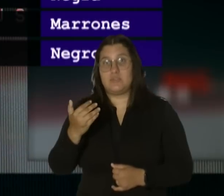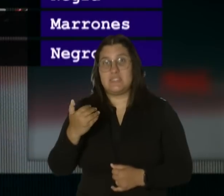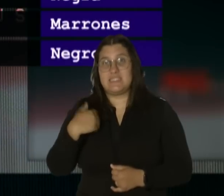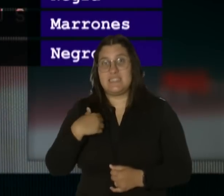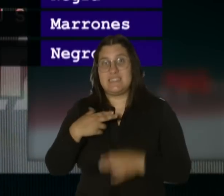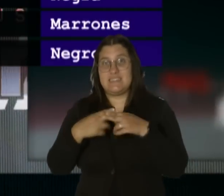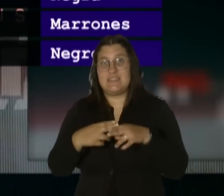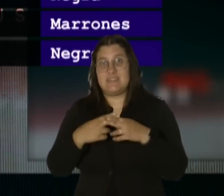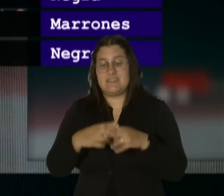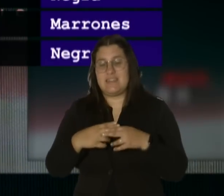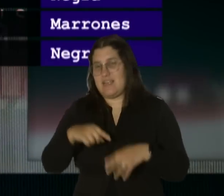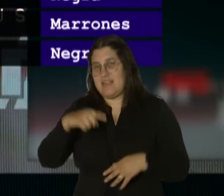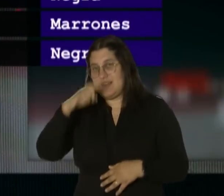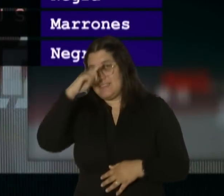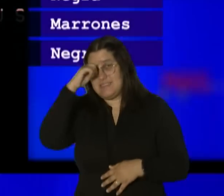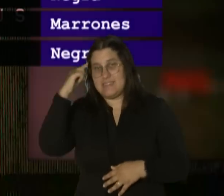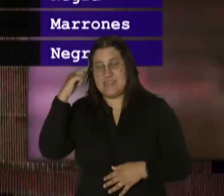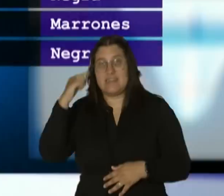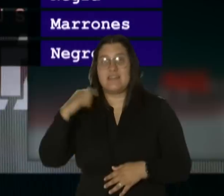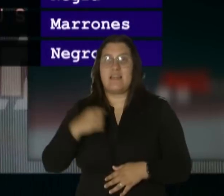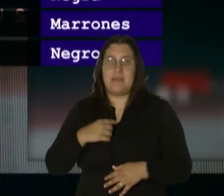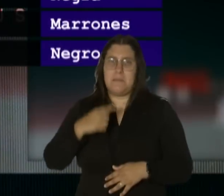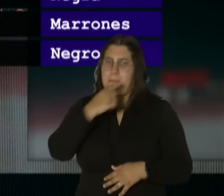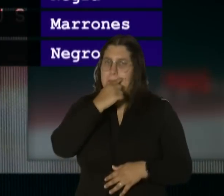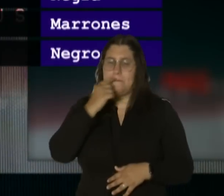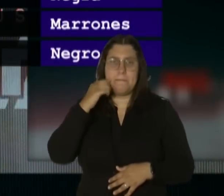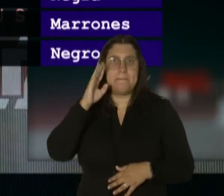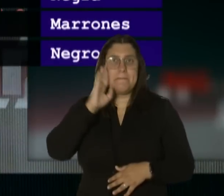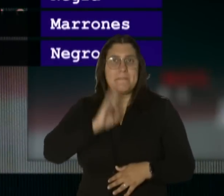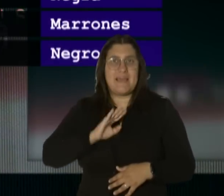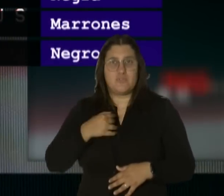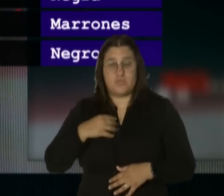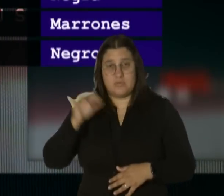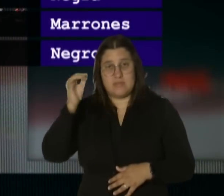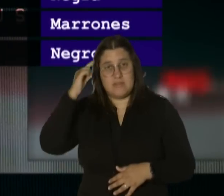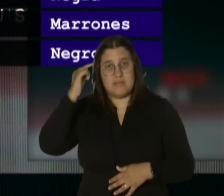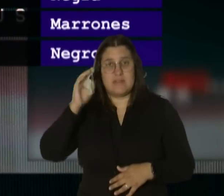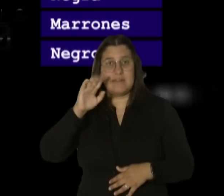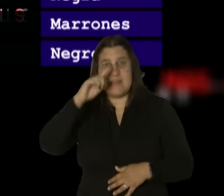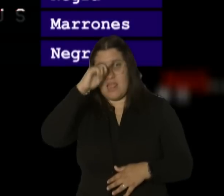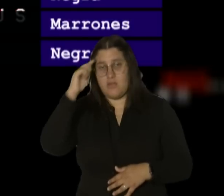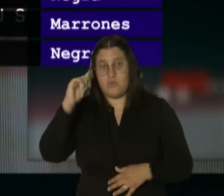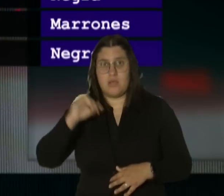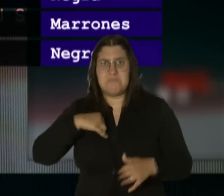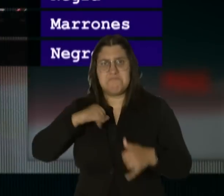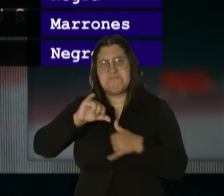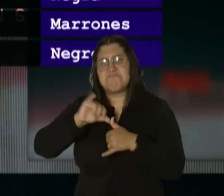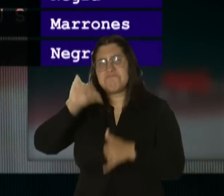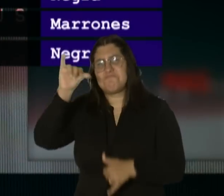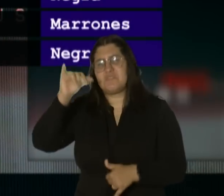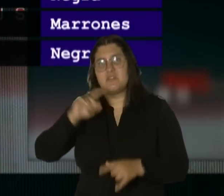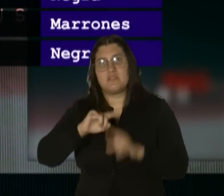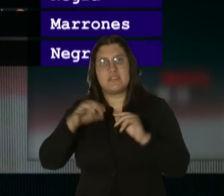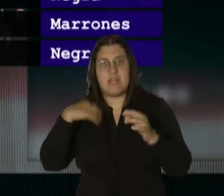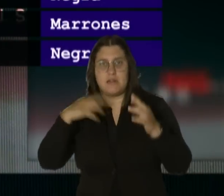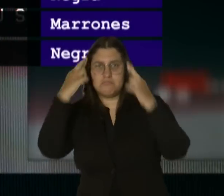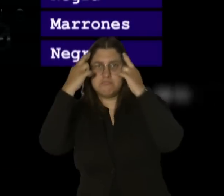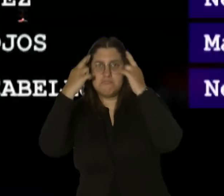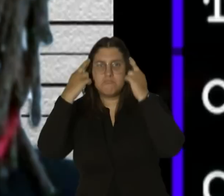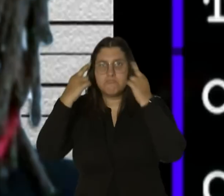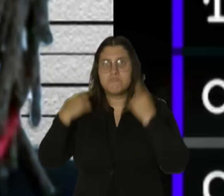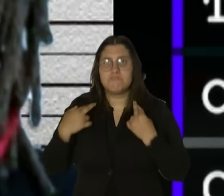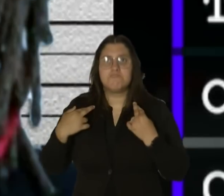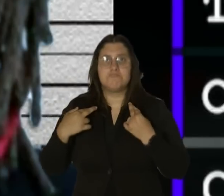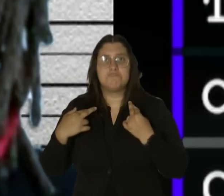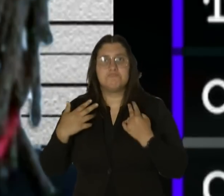color marrón y cabello negro. Es un muchacho bastante delgado y algo alto. Tiene unos dreadlocks, ese tipo